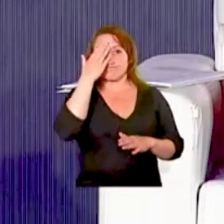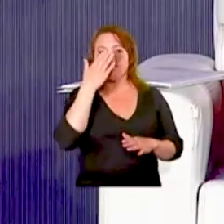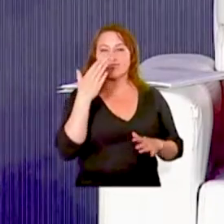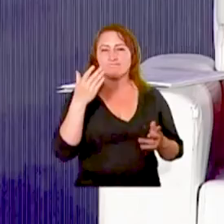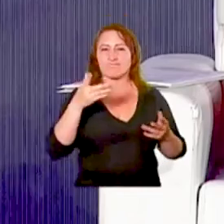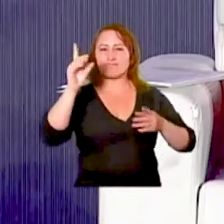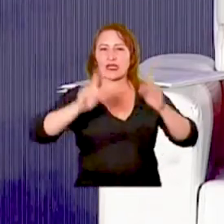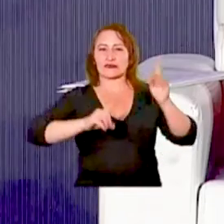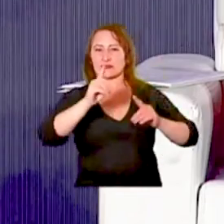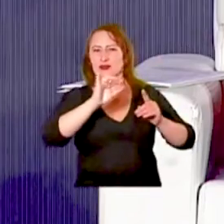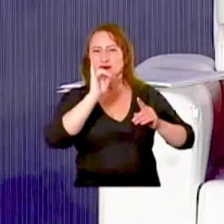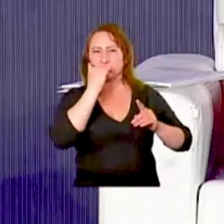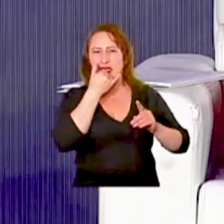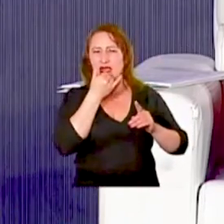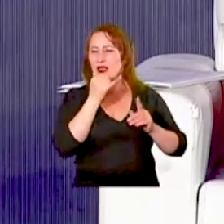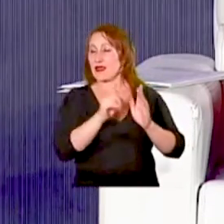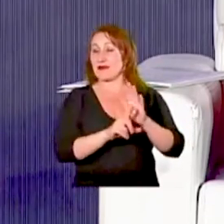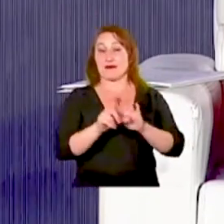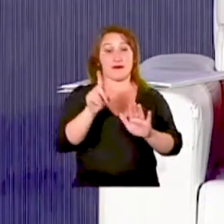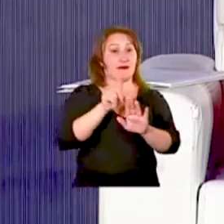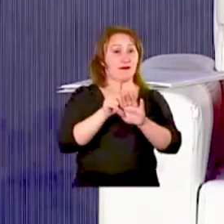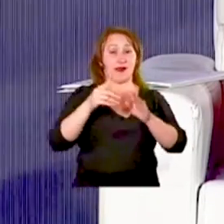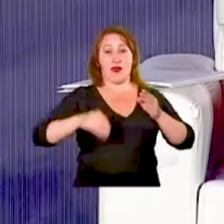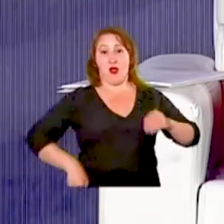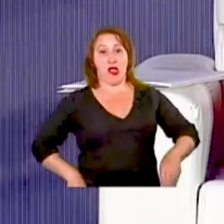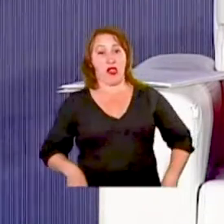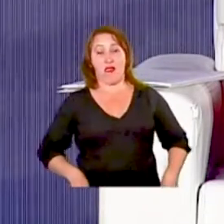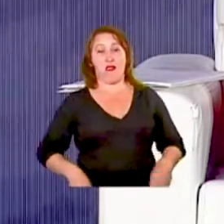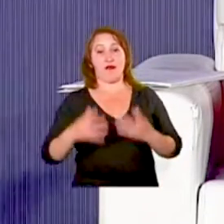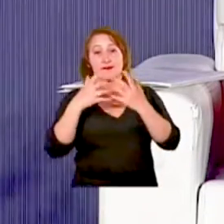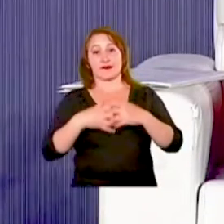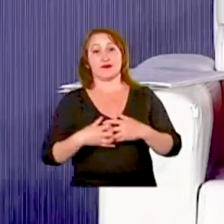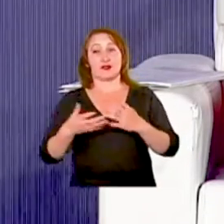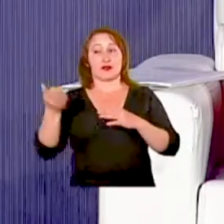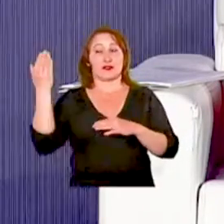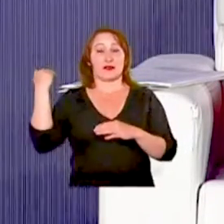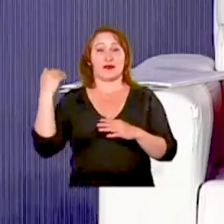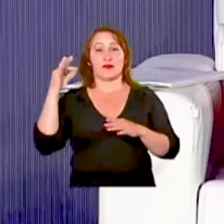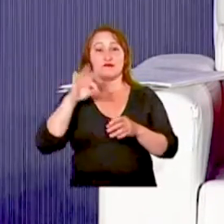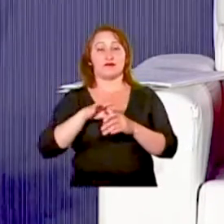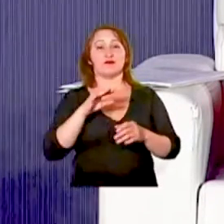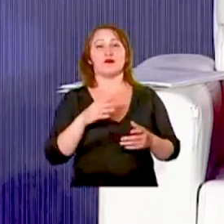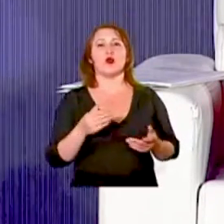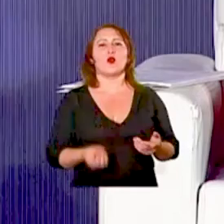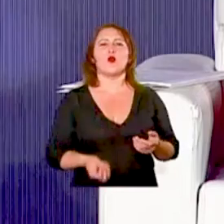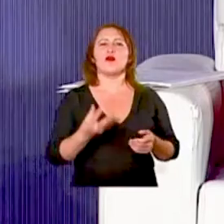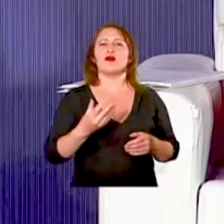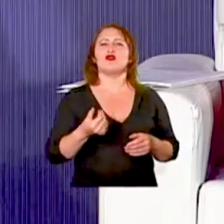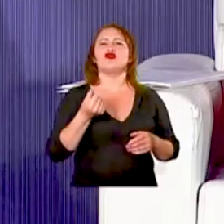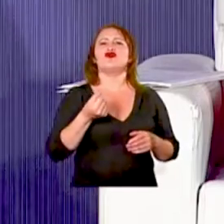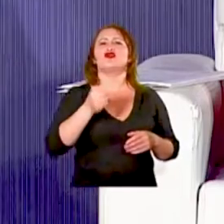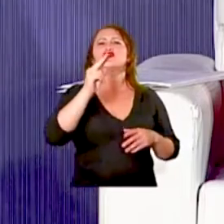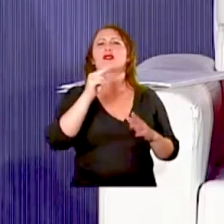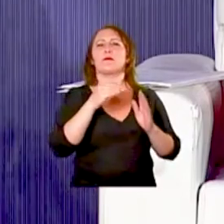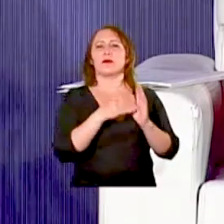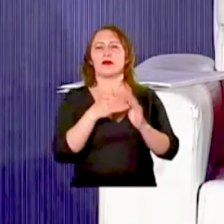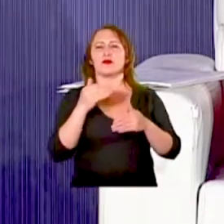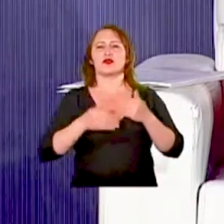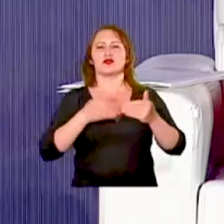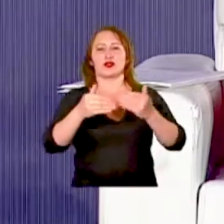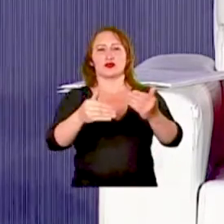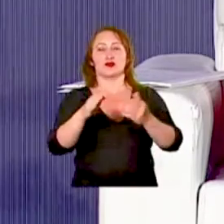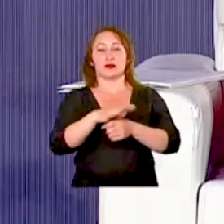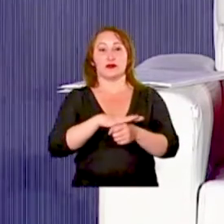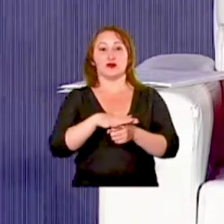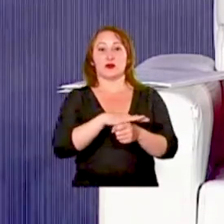y actuaciones erróneas, ilegales y corruptas de los funcionarios de elección popular. 12.000 y algo de procesos estaban en esa